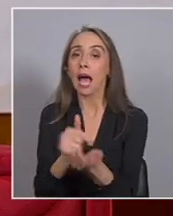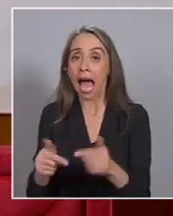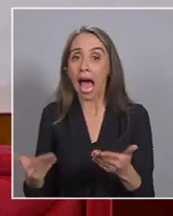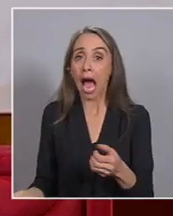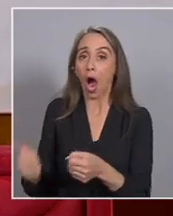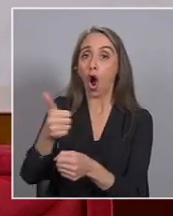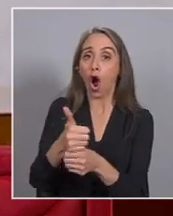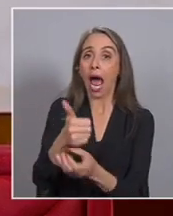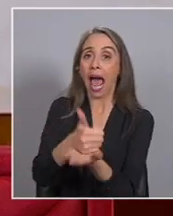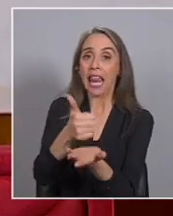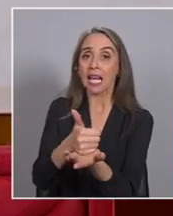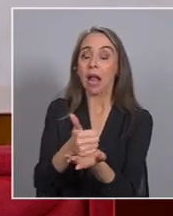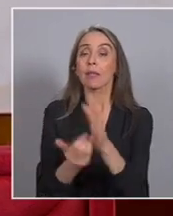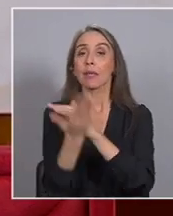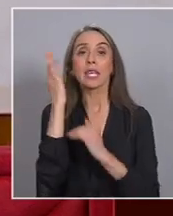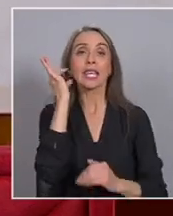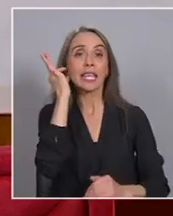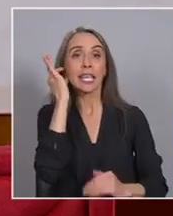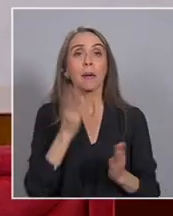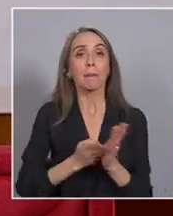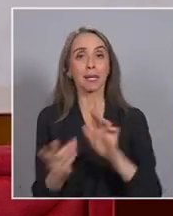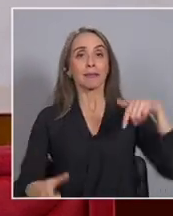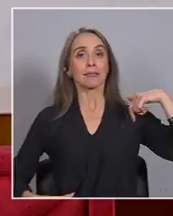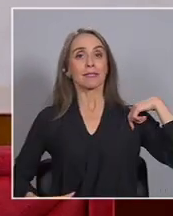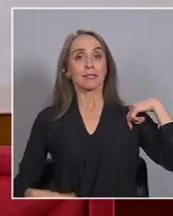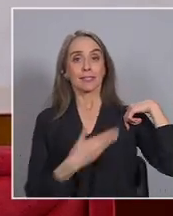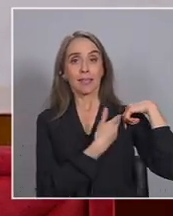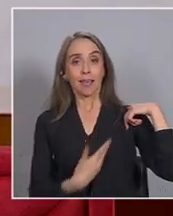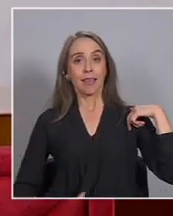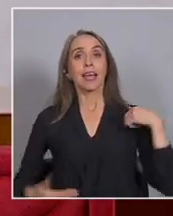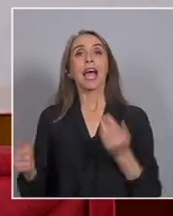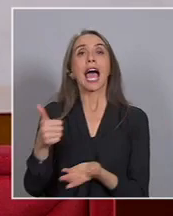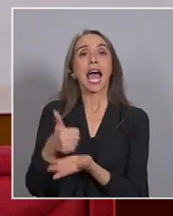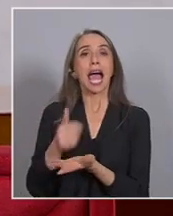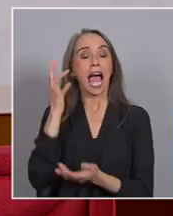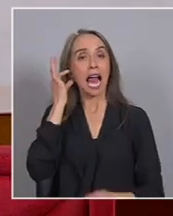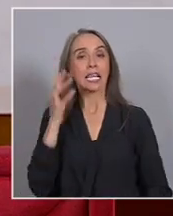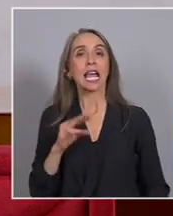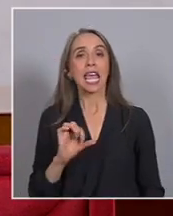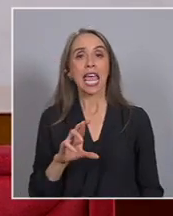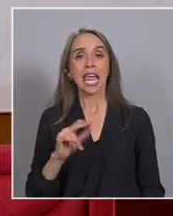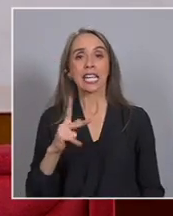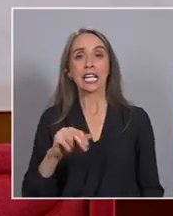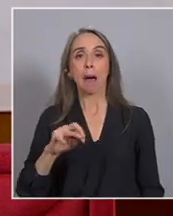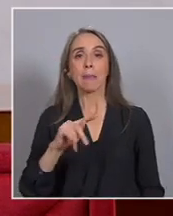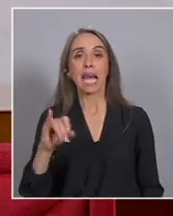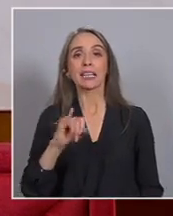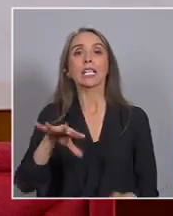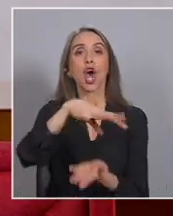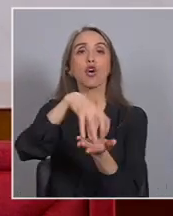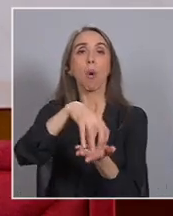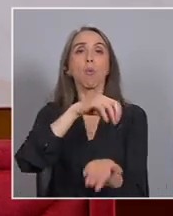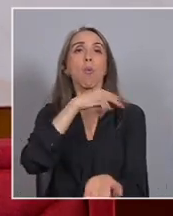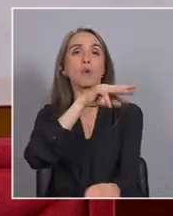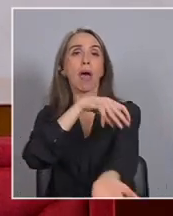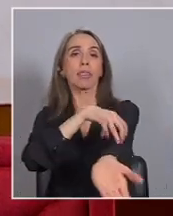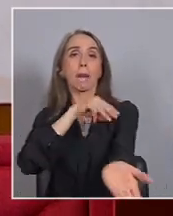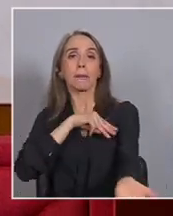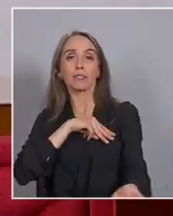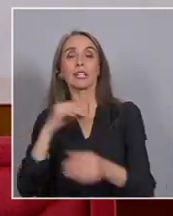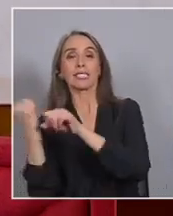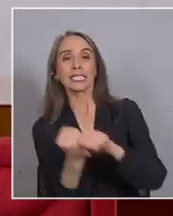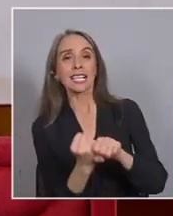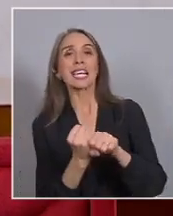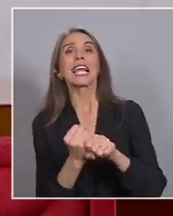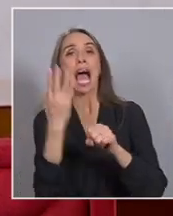con la alcaldesa actual, cuando recién estábamos comenzando, la alcaldesa Erika Martínez en San Miguel. En la ciudad del Niño